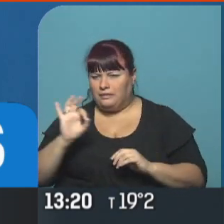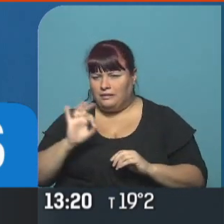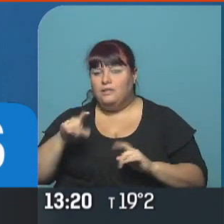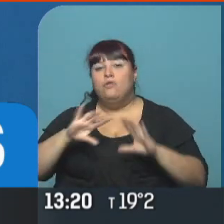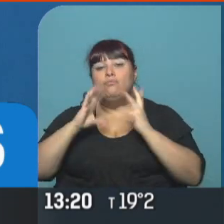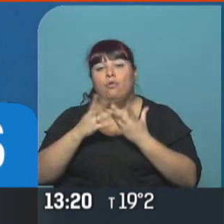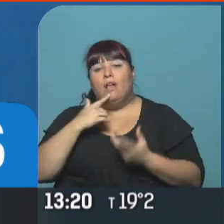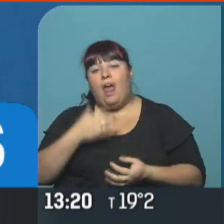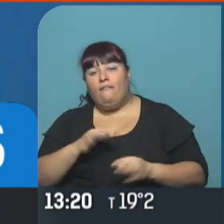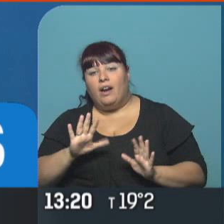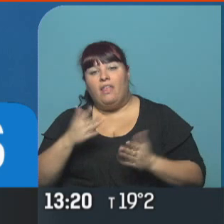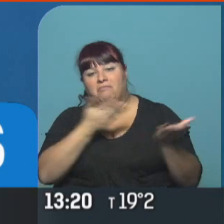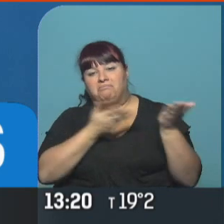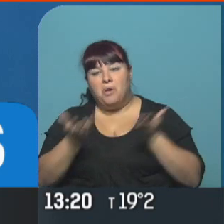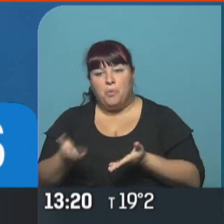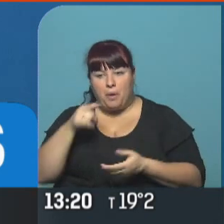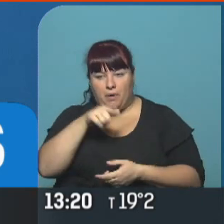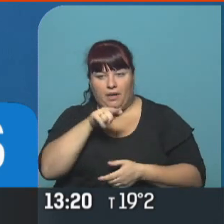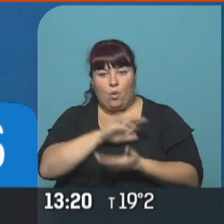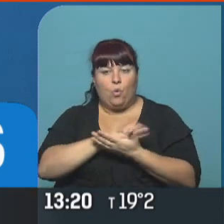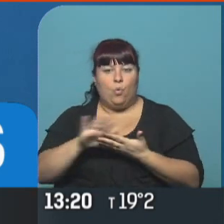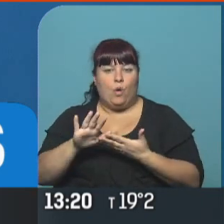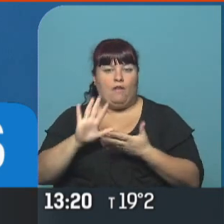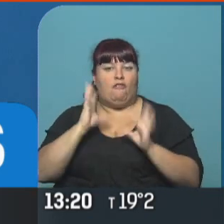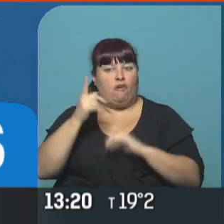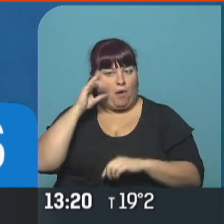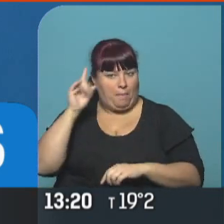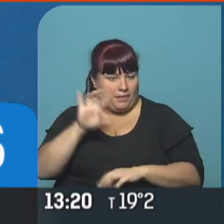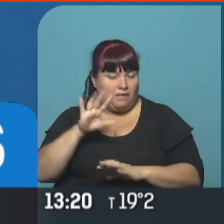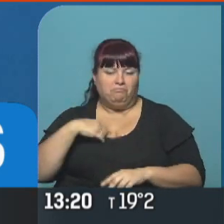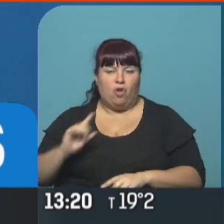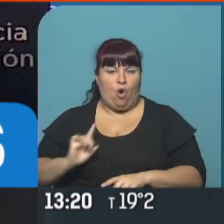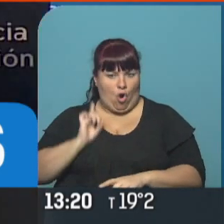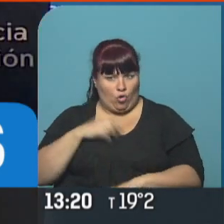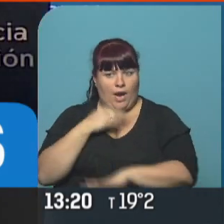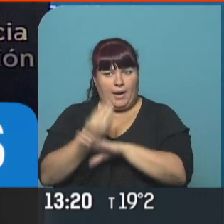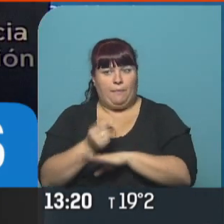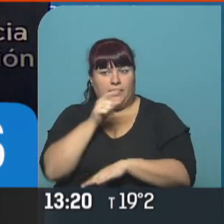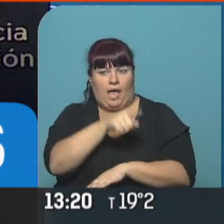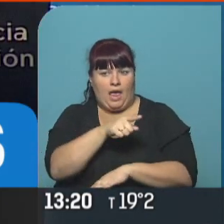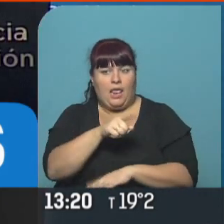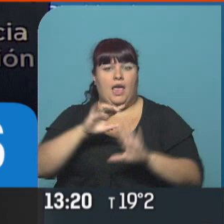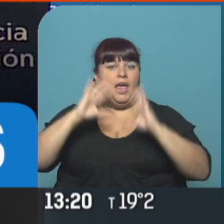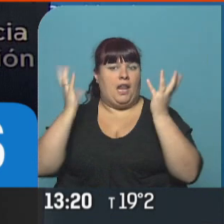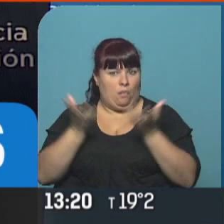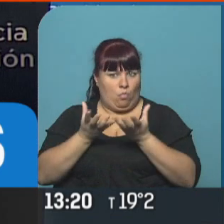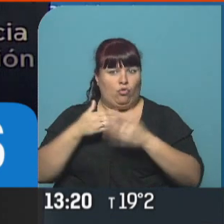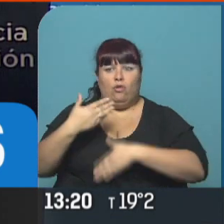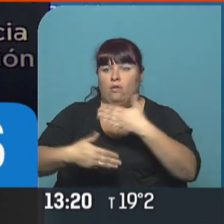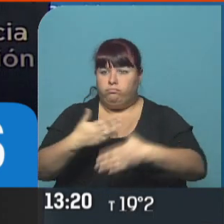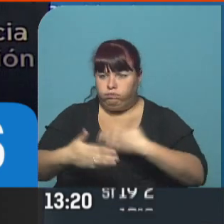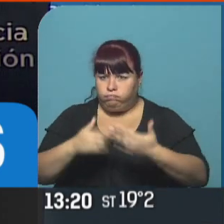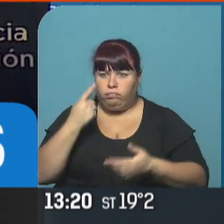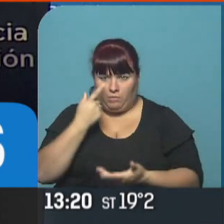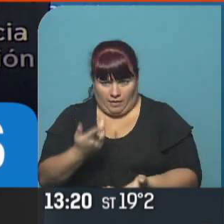mundo realmente le da la bienvenida a esta nueva postura, y es un honor para mí representarlo a él a nivel mundial, y el avance que usted